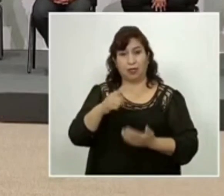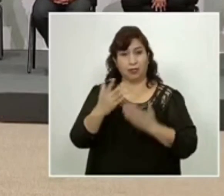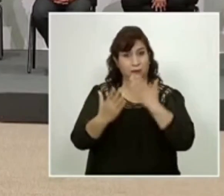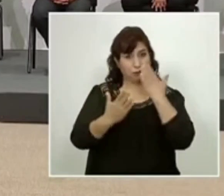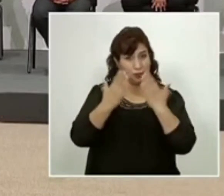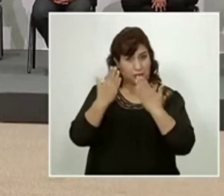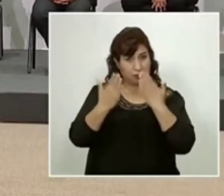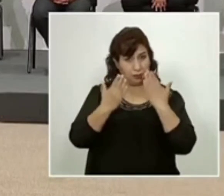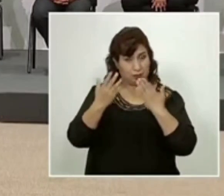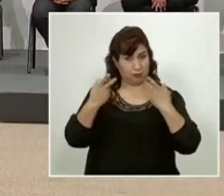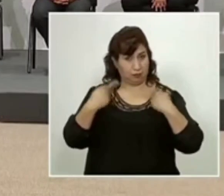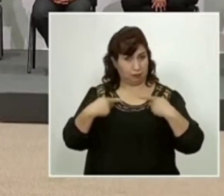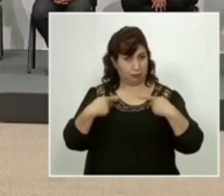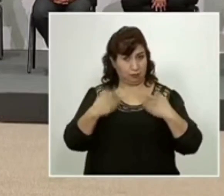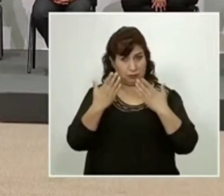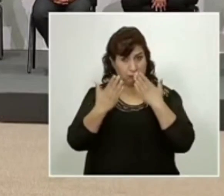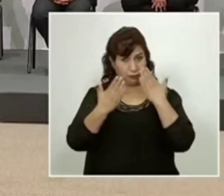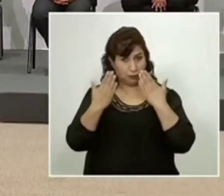estudiantes